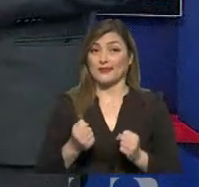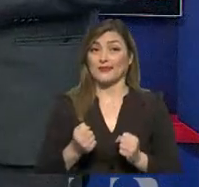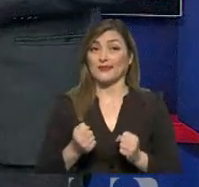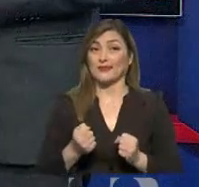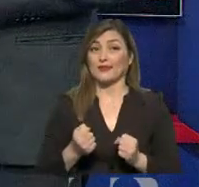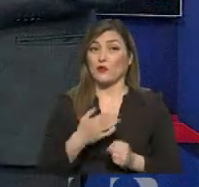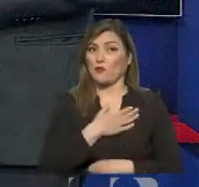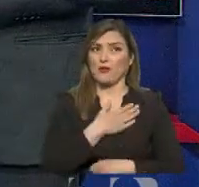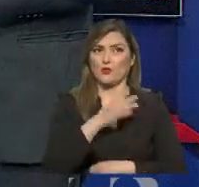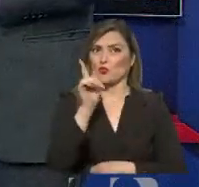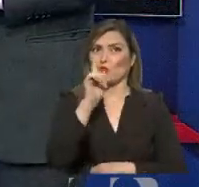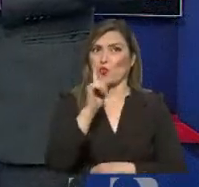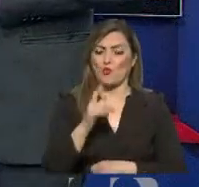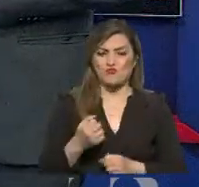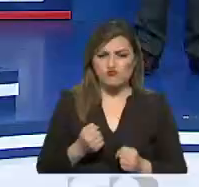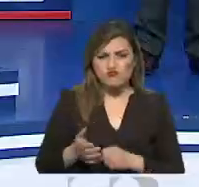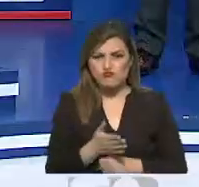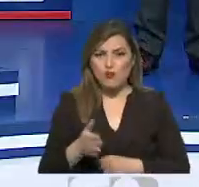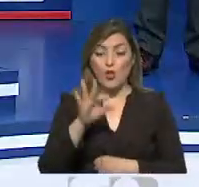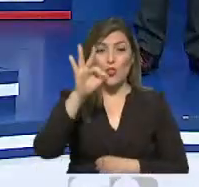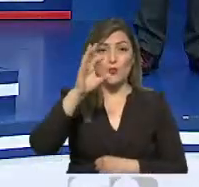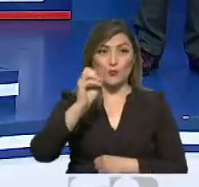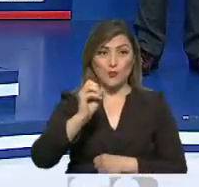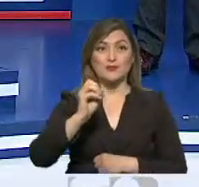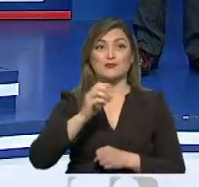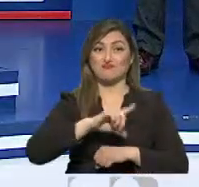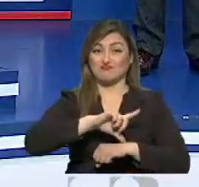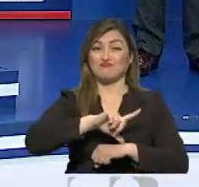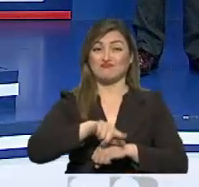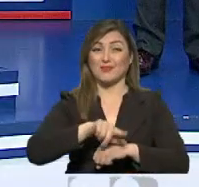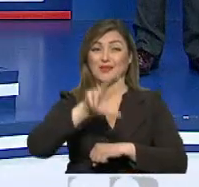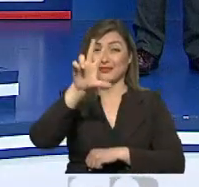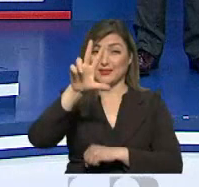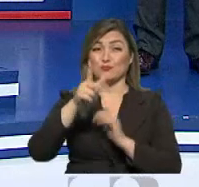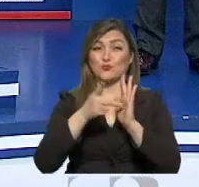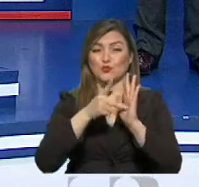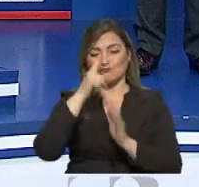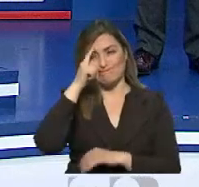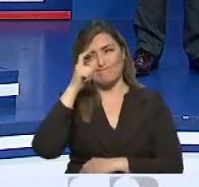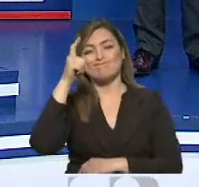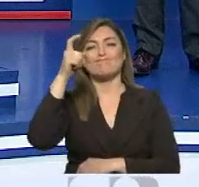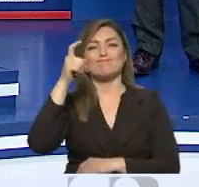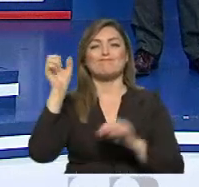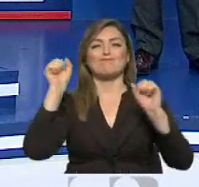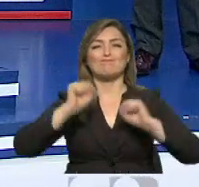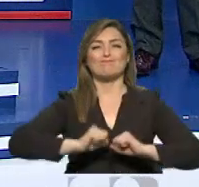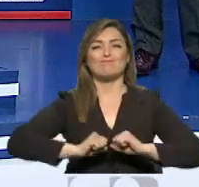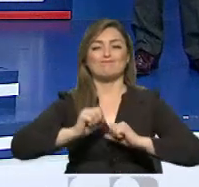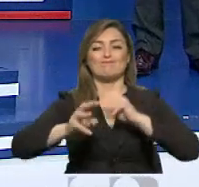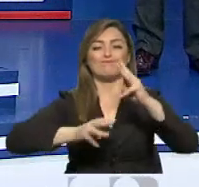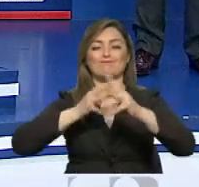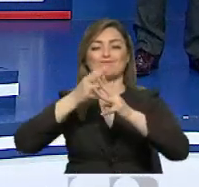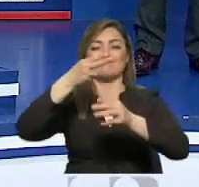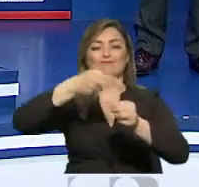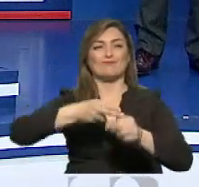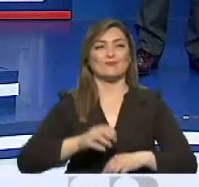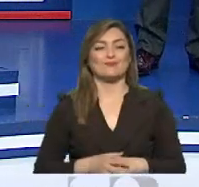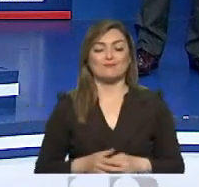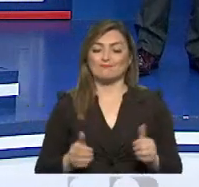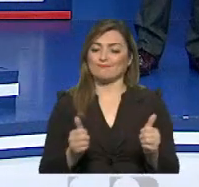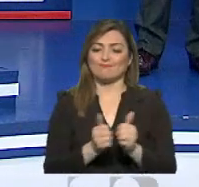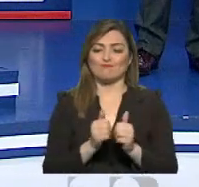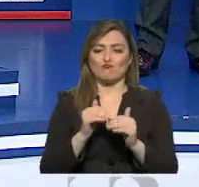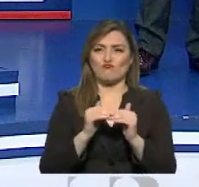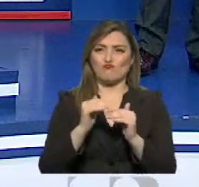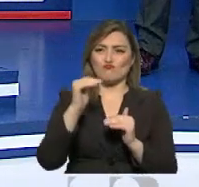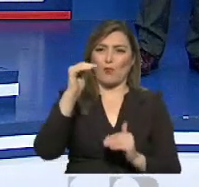en los 90 minutos, porque son tres puntos importantes, Milton, para seguir soñando de que podemos llegar al Mundial. Y tenemos equipo y